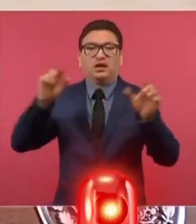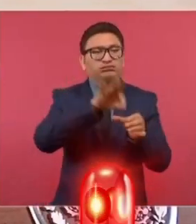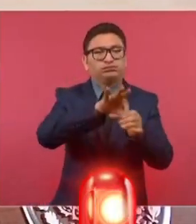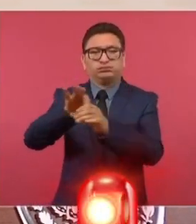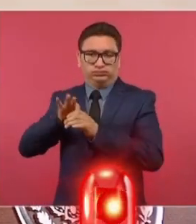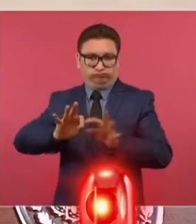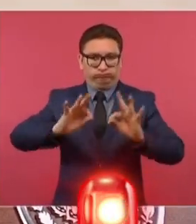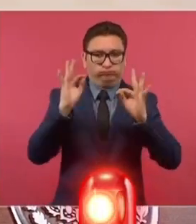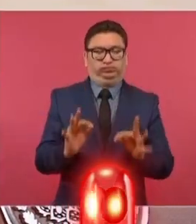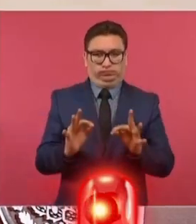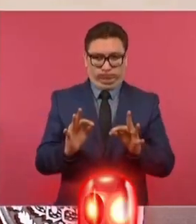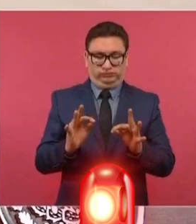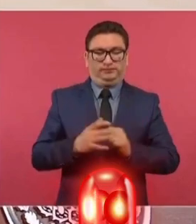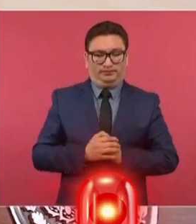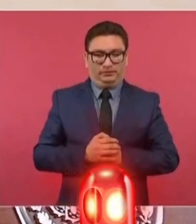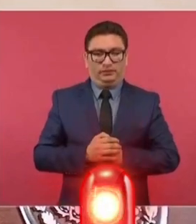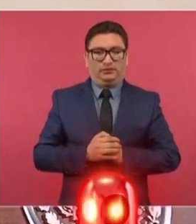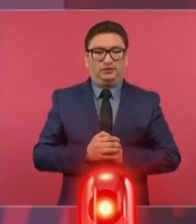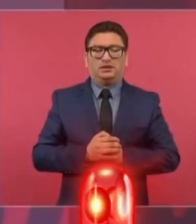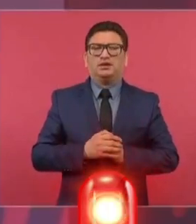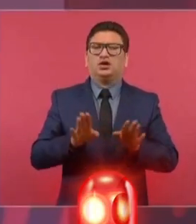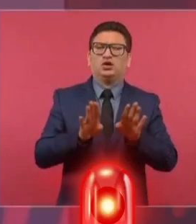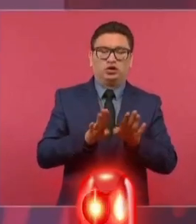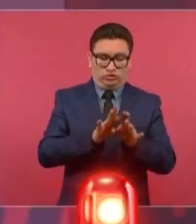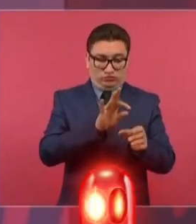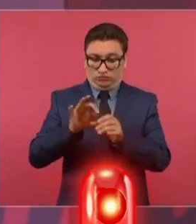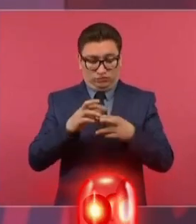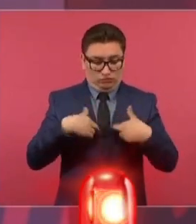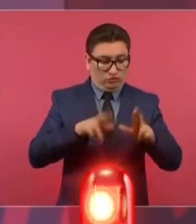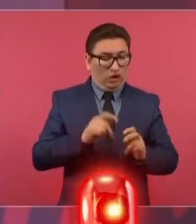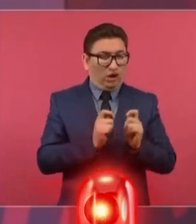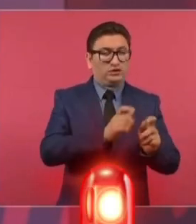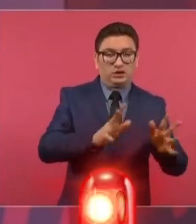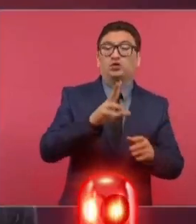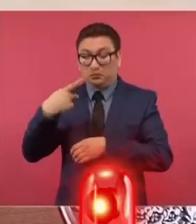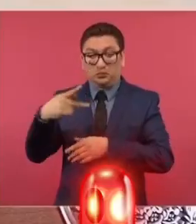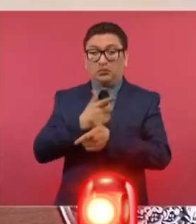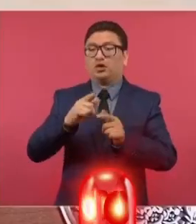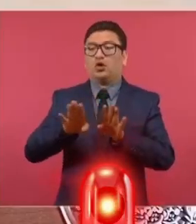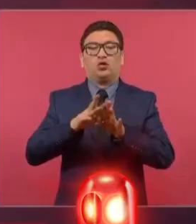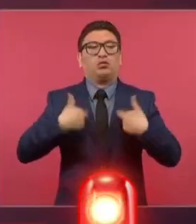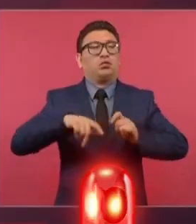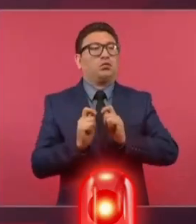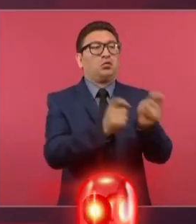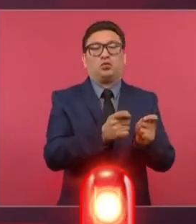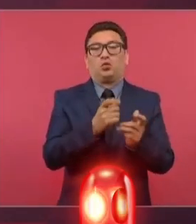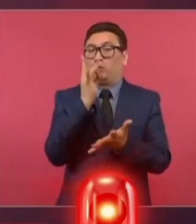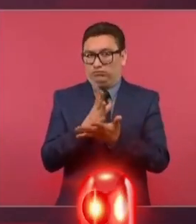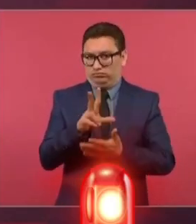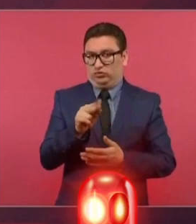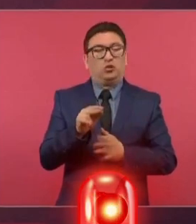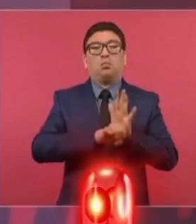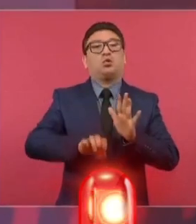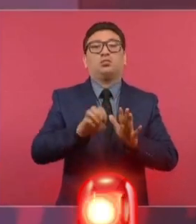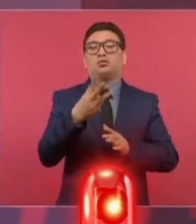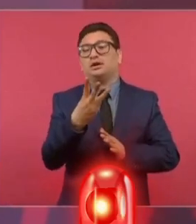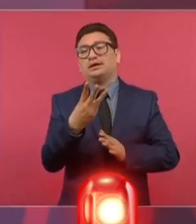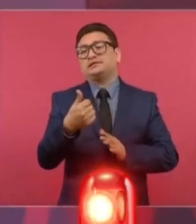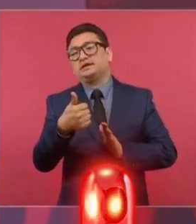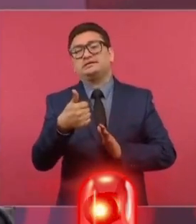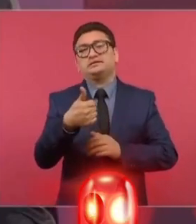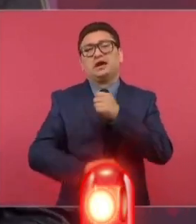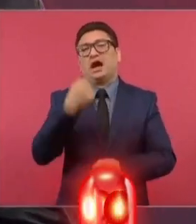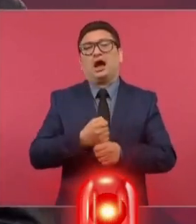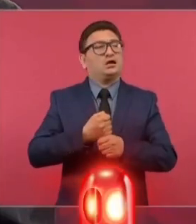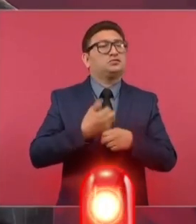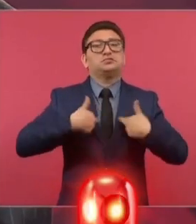democracia representativa, sino avanzar hacia la democracia participativa. No es nada más, elegimos cada 3, cada 6 años a